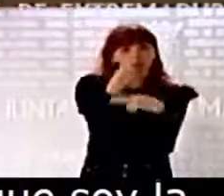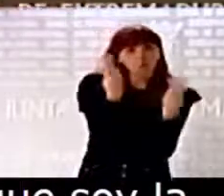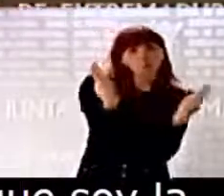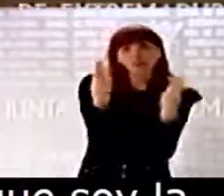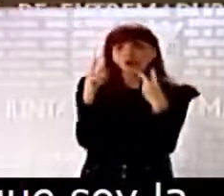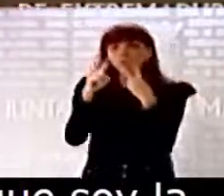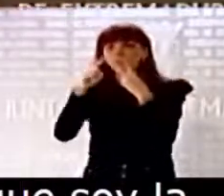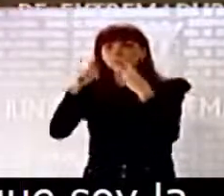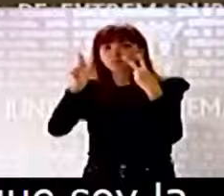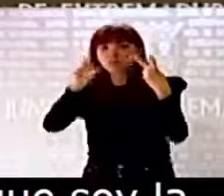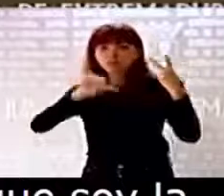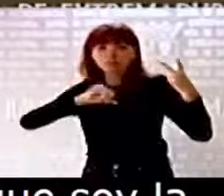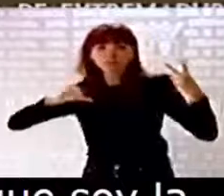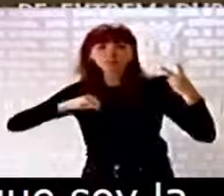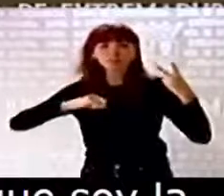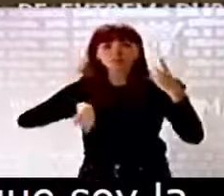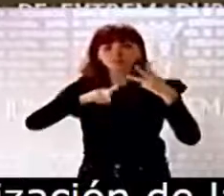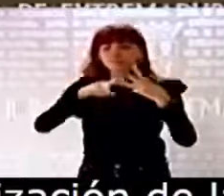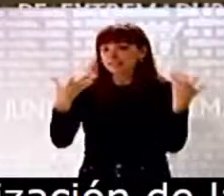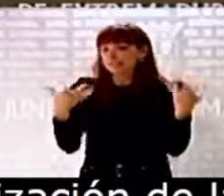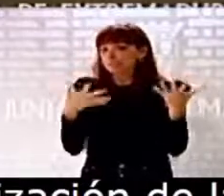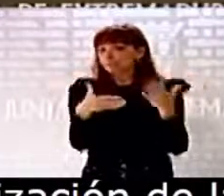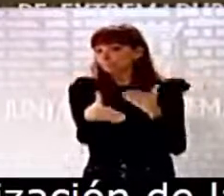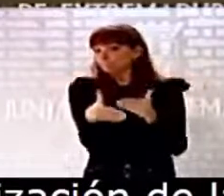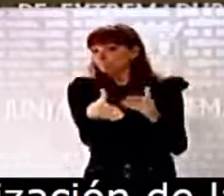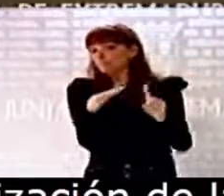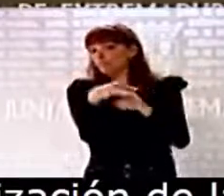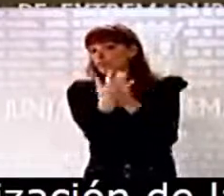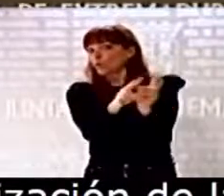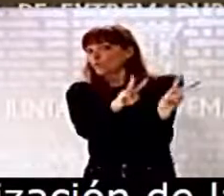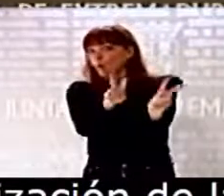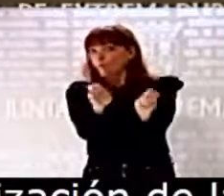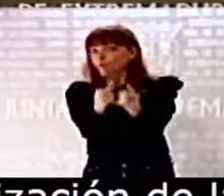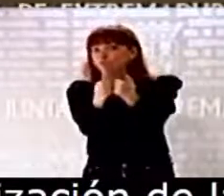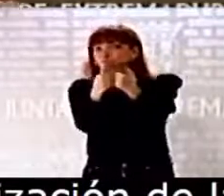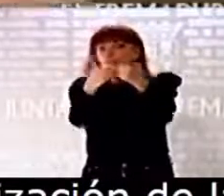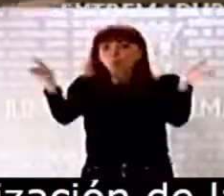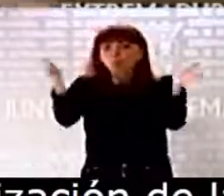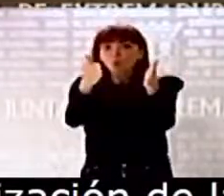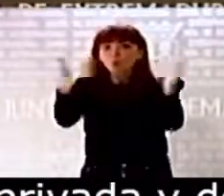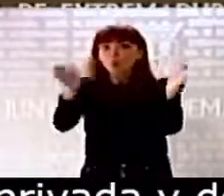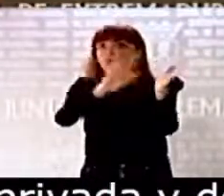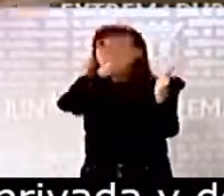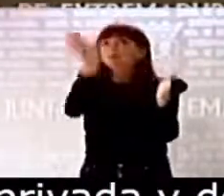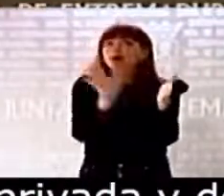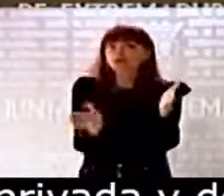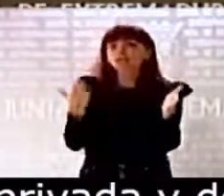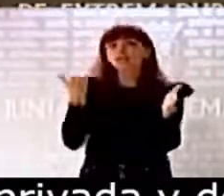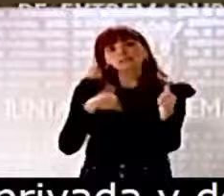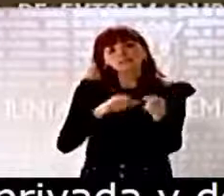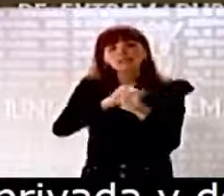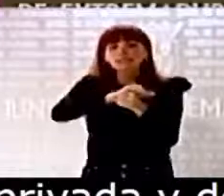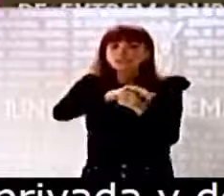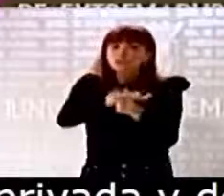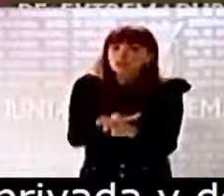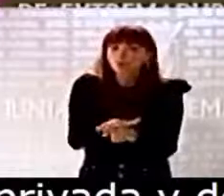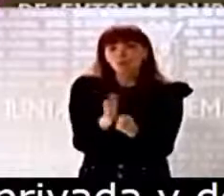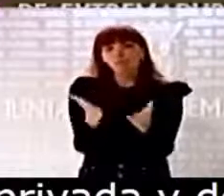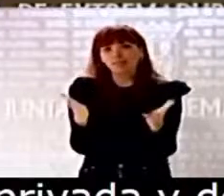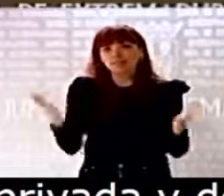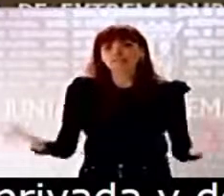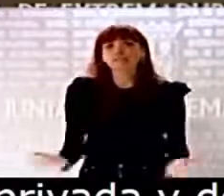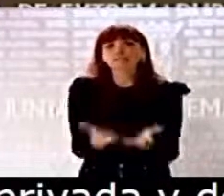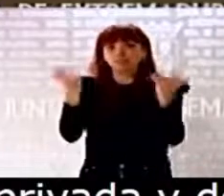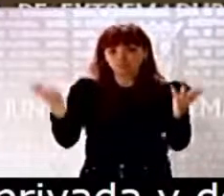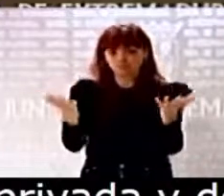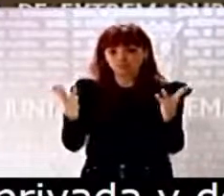empresa privada y de este nuevo mundo que se nos abre y que parece que la crisis COVID-19 ha pegado el empujón definitivo. Esto no es